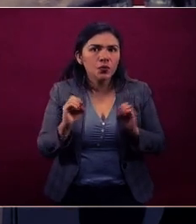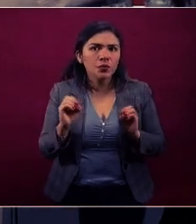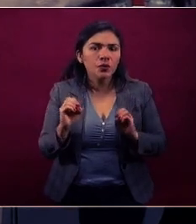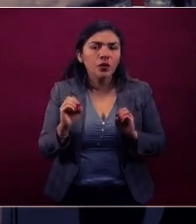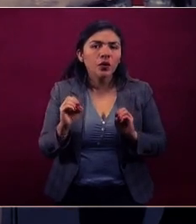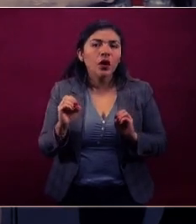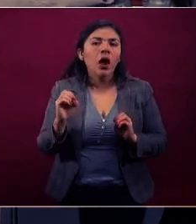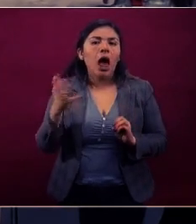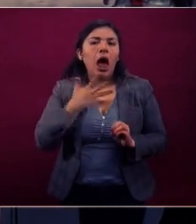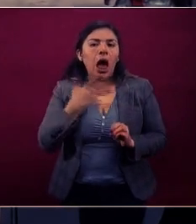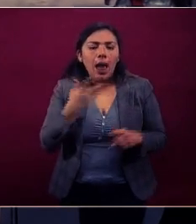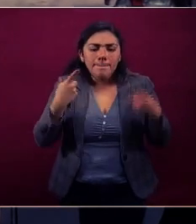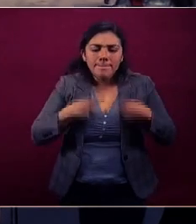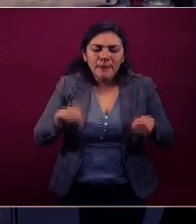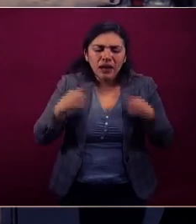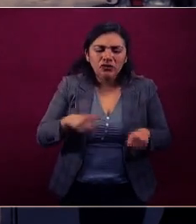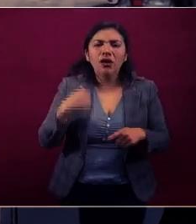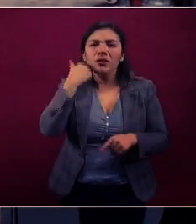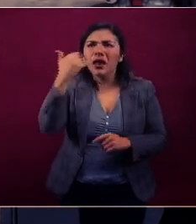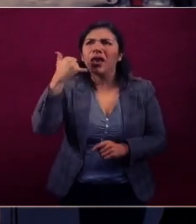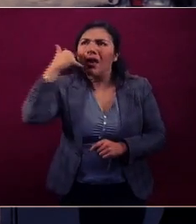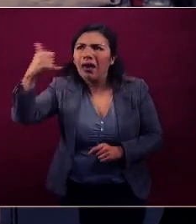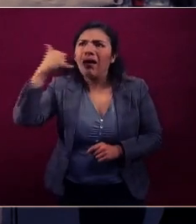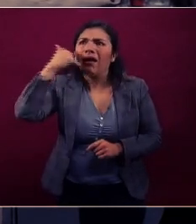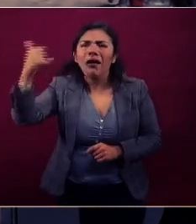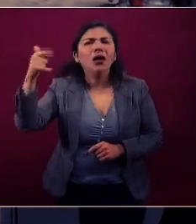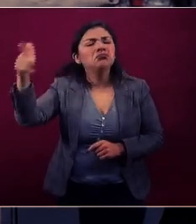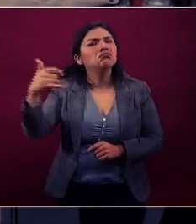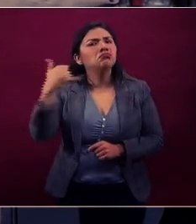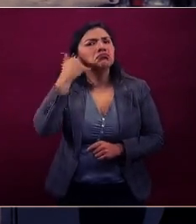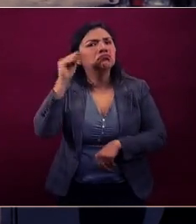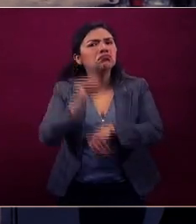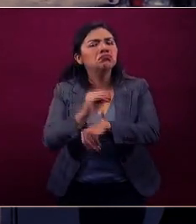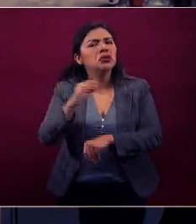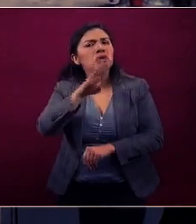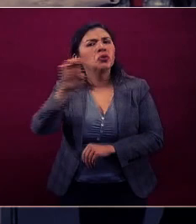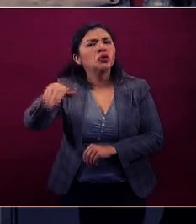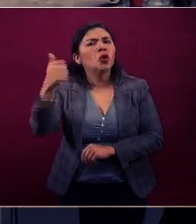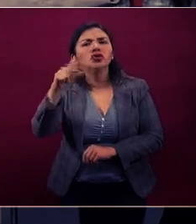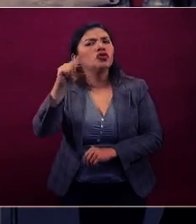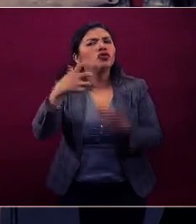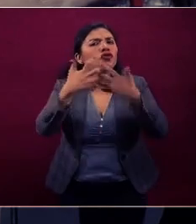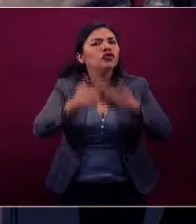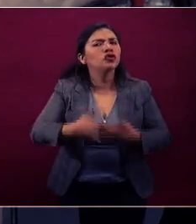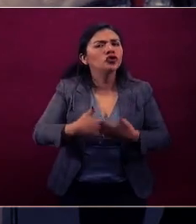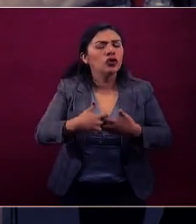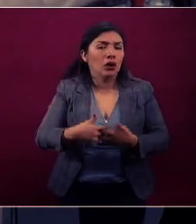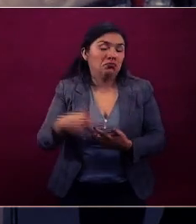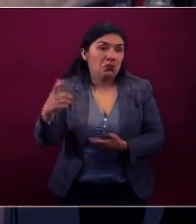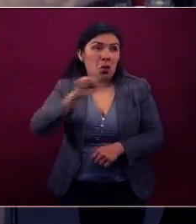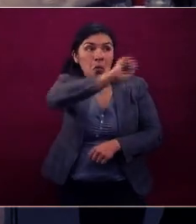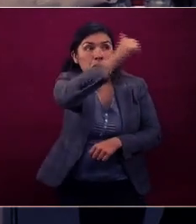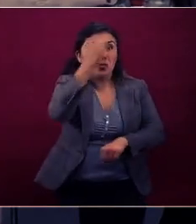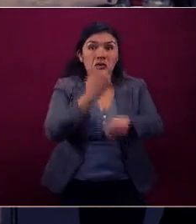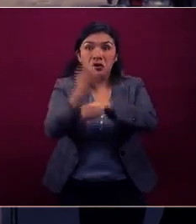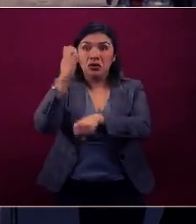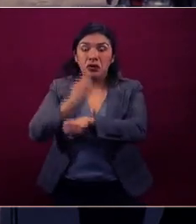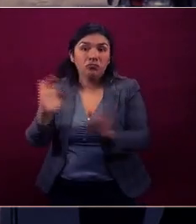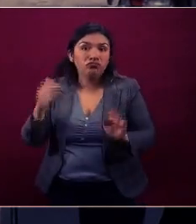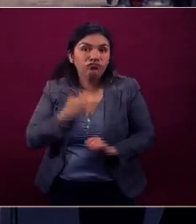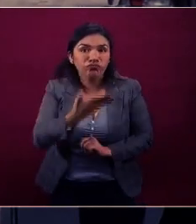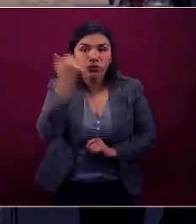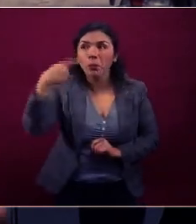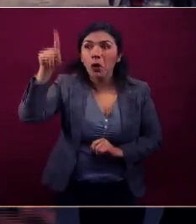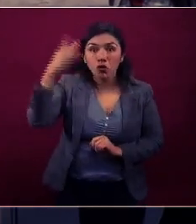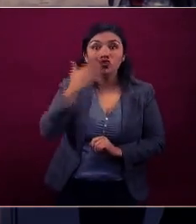algunas gente que ha intentado marcar y no funciona así. No sé si pasa en otros estados, pero en el caso de Sonora sí se ha